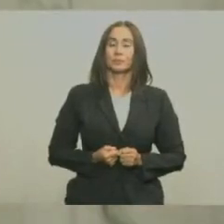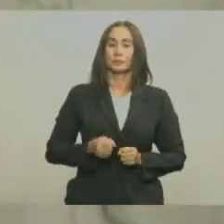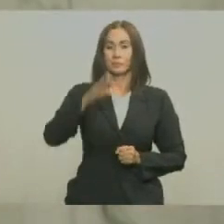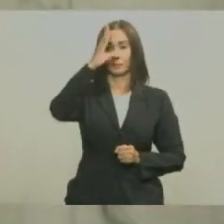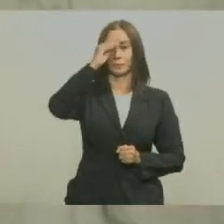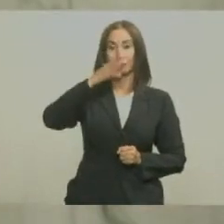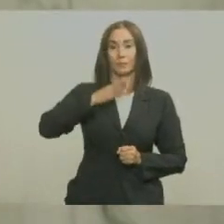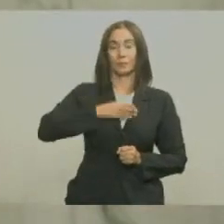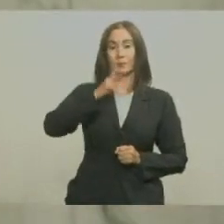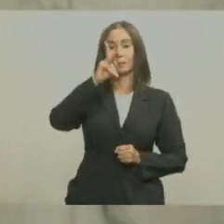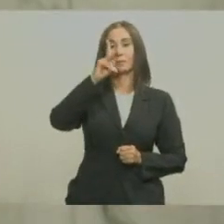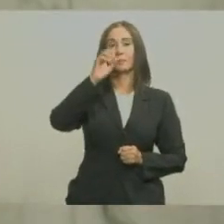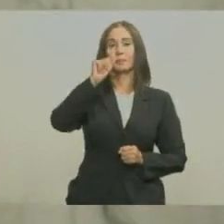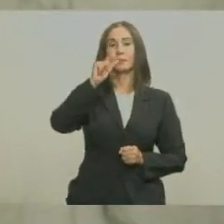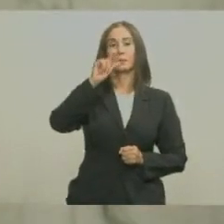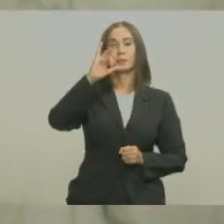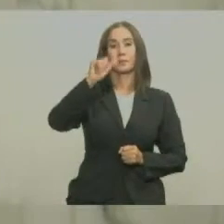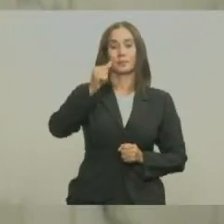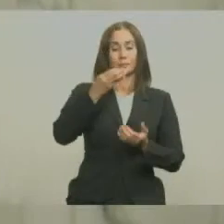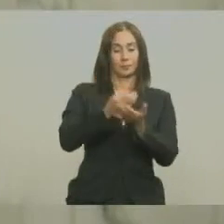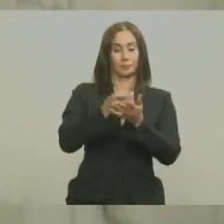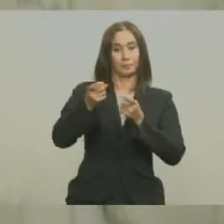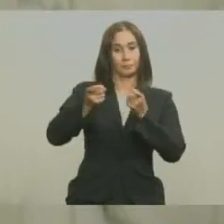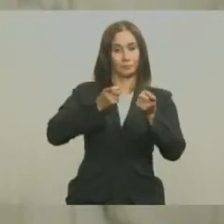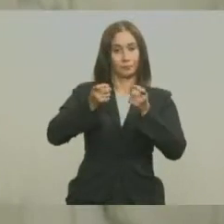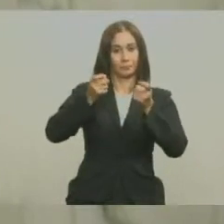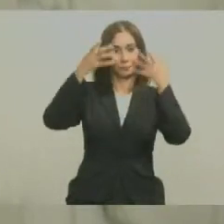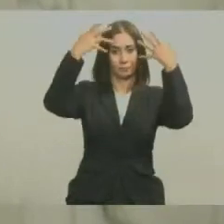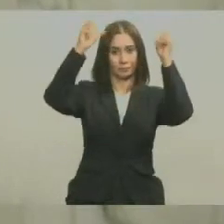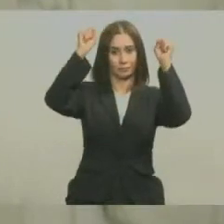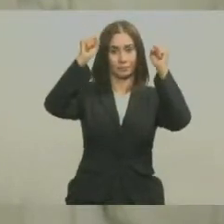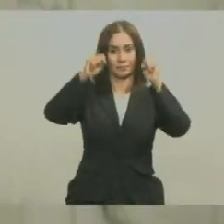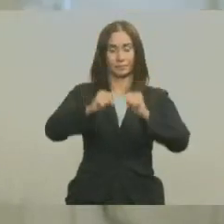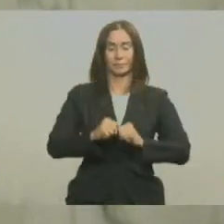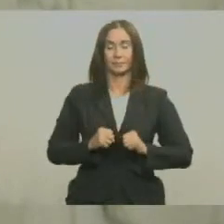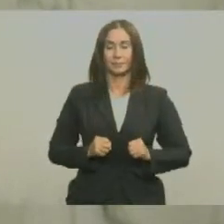Señor José Ignacio Paliza, ministro administrativo de la Presidencia.